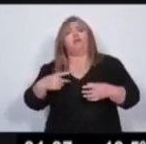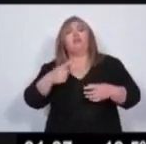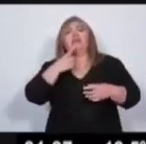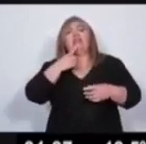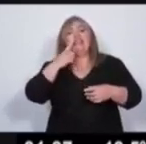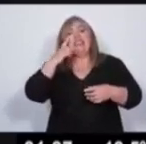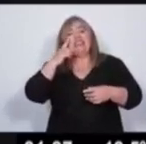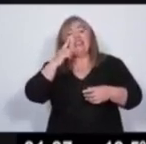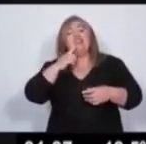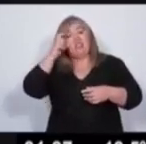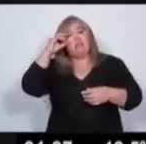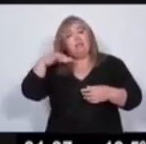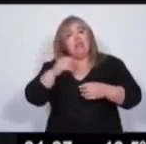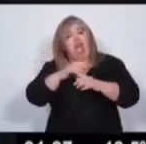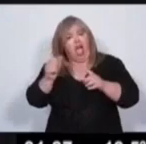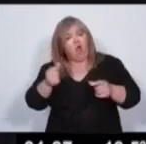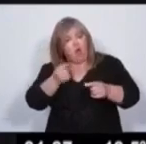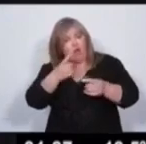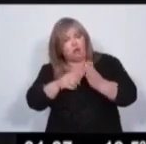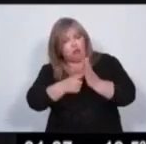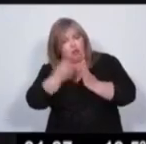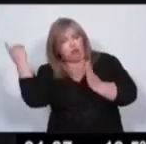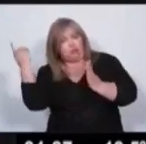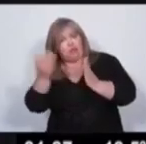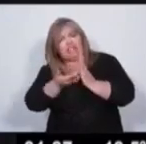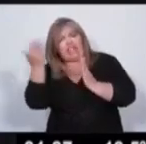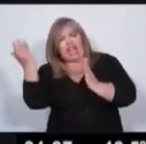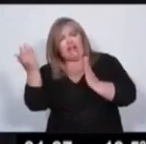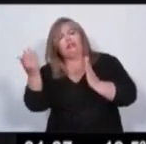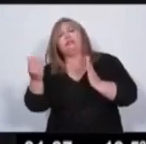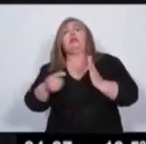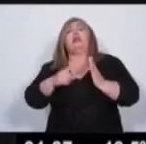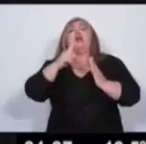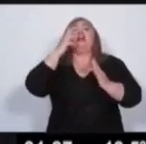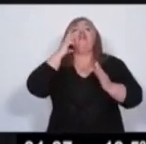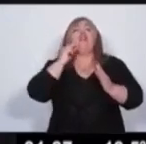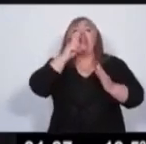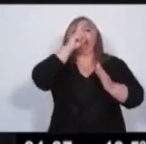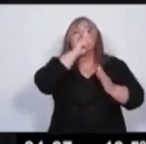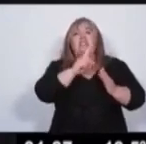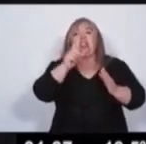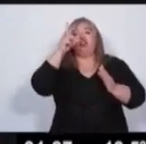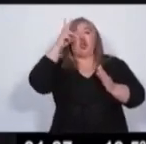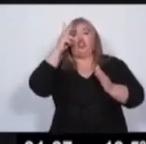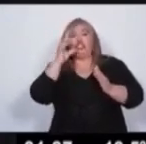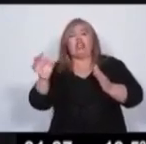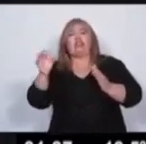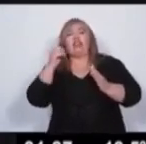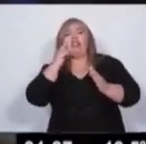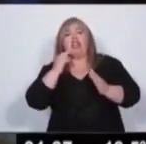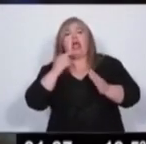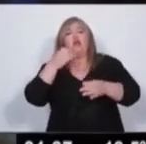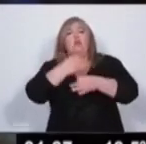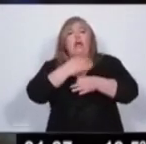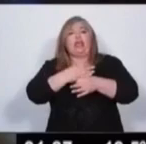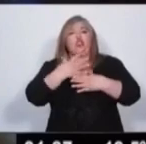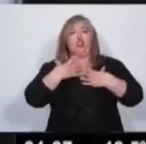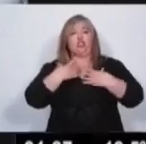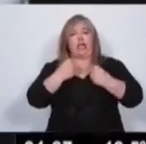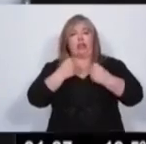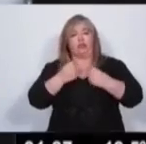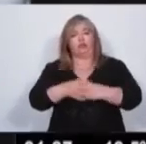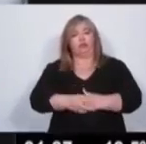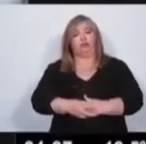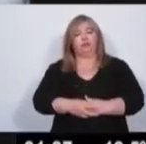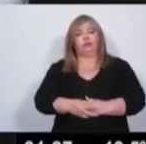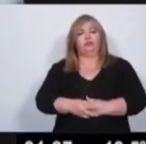en un solo día de clases 180 días de clase con maestros sanos Gracias candidato